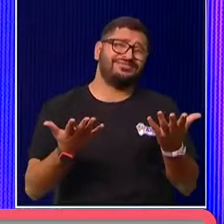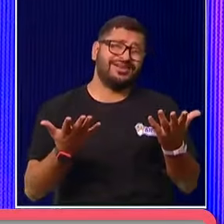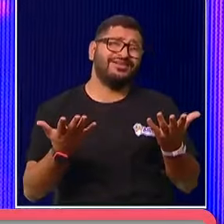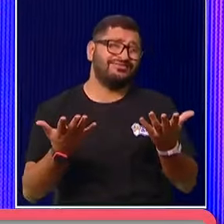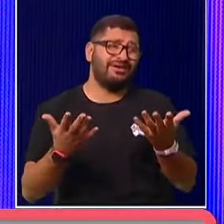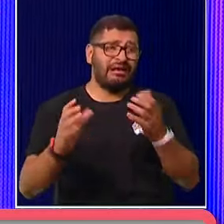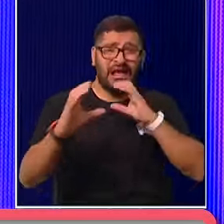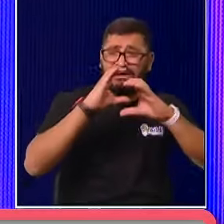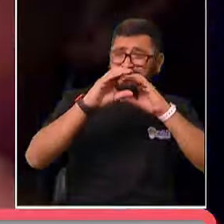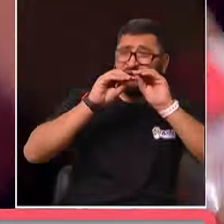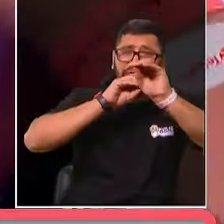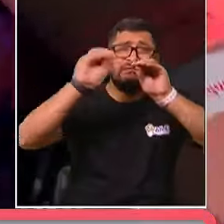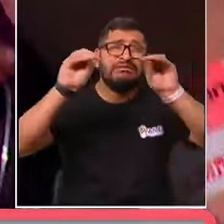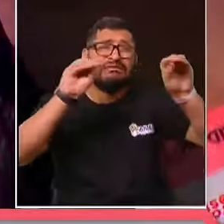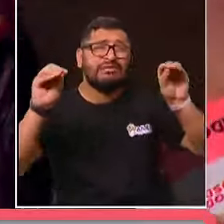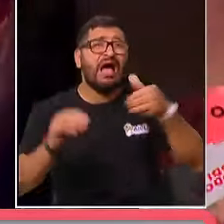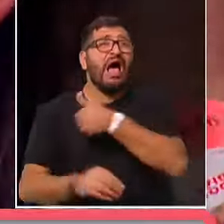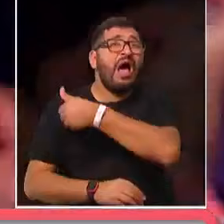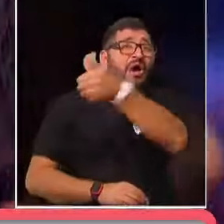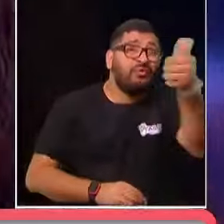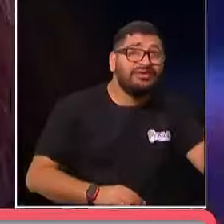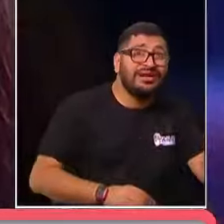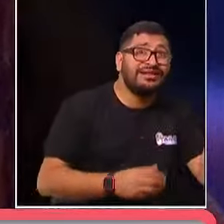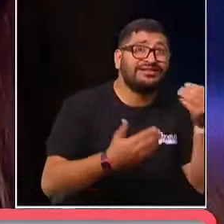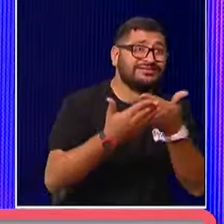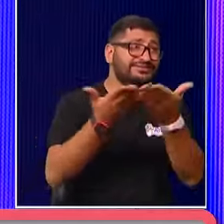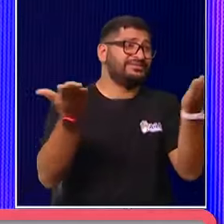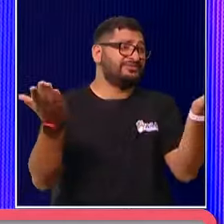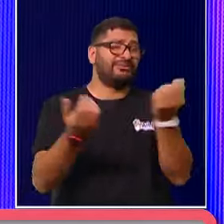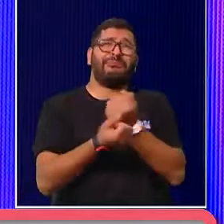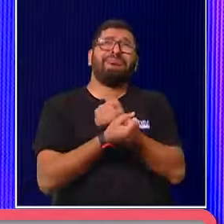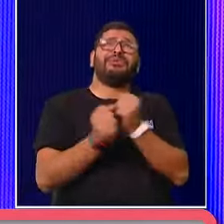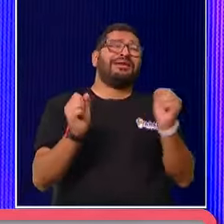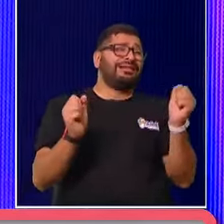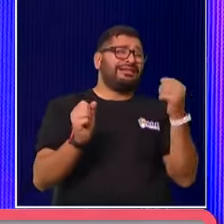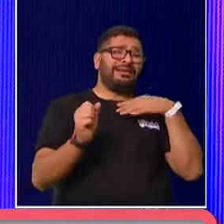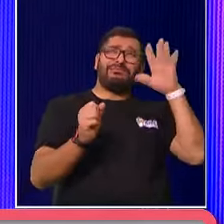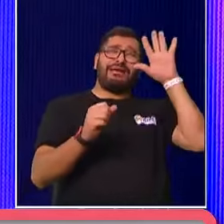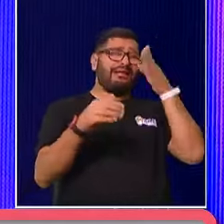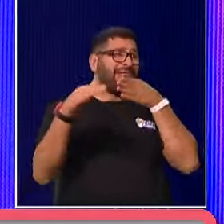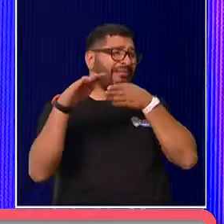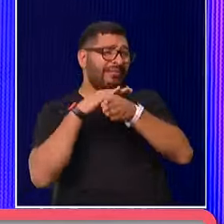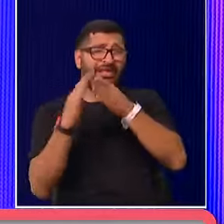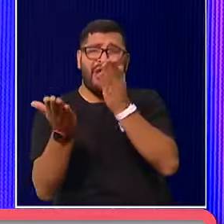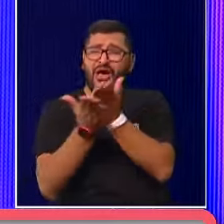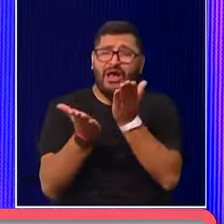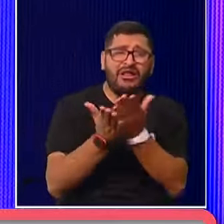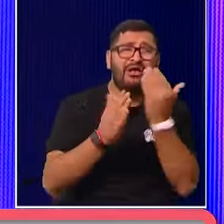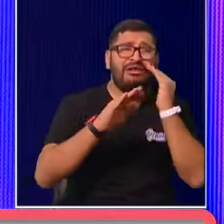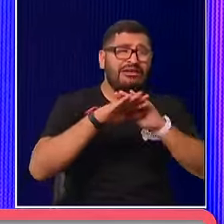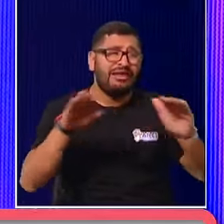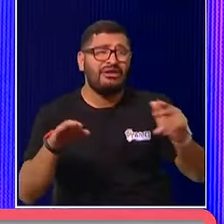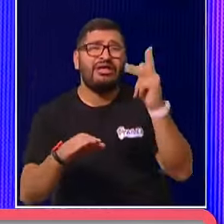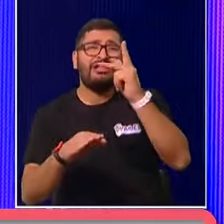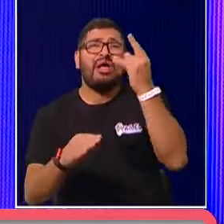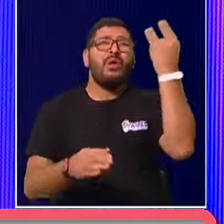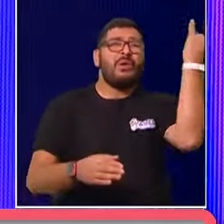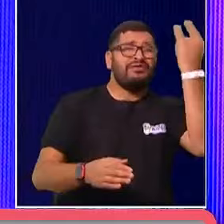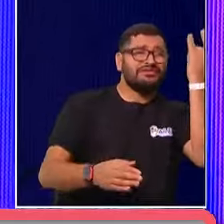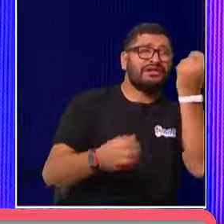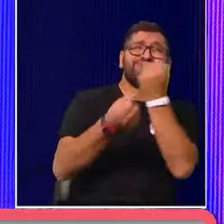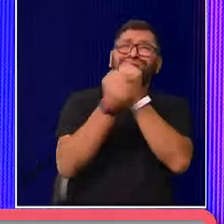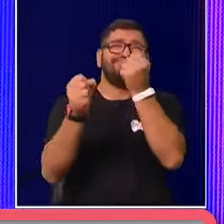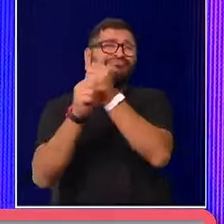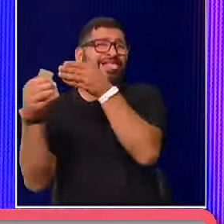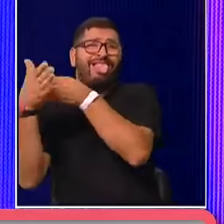ustedes. No pudimos entrar ni a los kindergarten, ni a los colegios, ni a las universidades por la pandemia. Hay muchas empresas